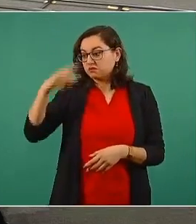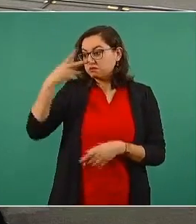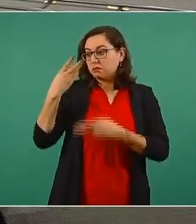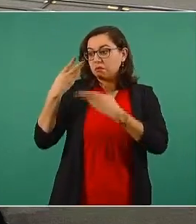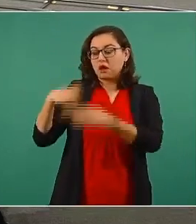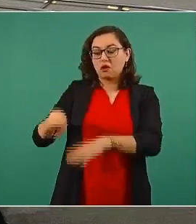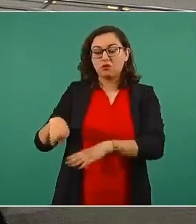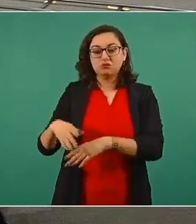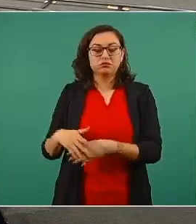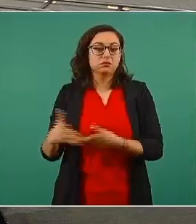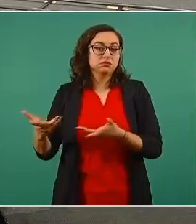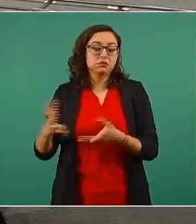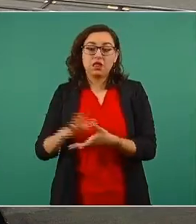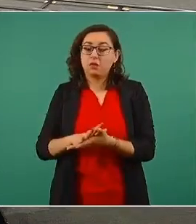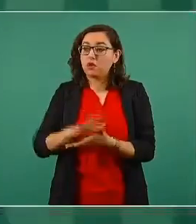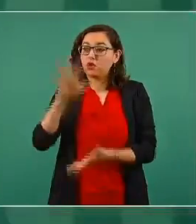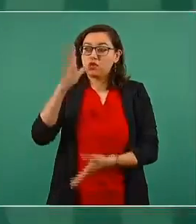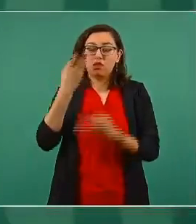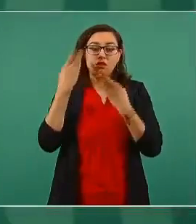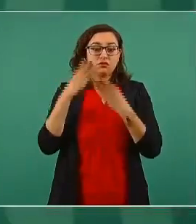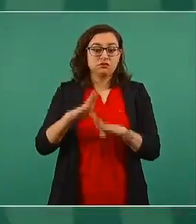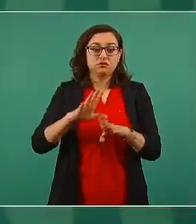porque todos los bancos los entregaron.